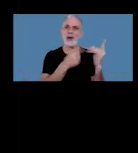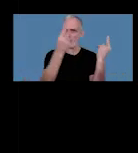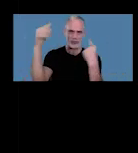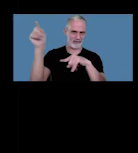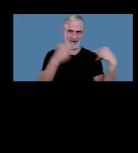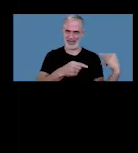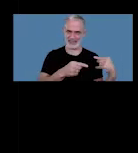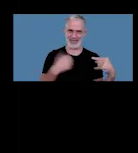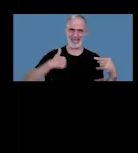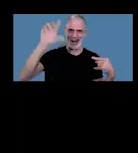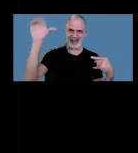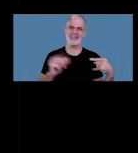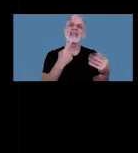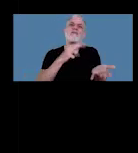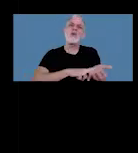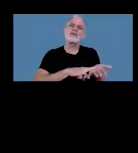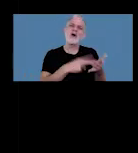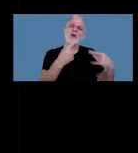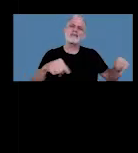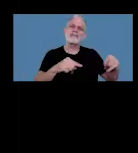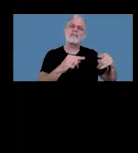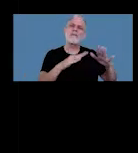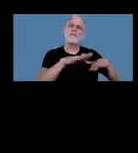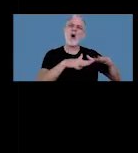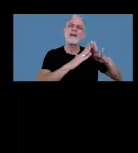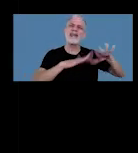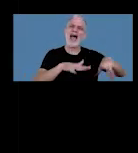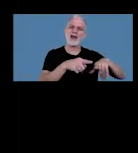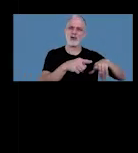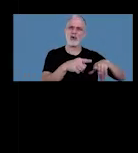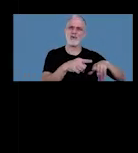país. En Cava el impuesto inmobiliario se calcula